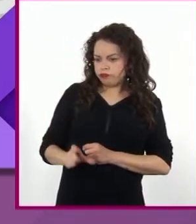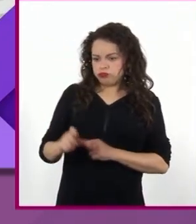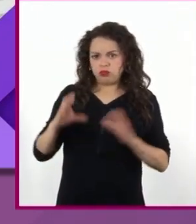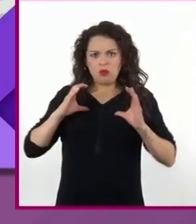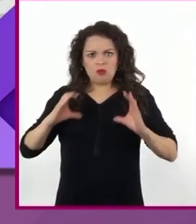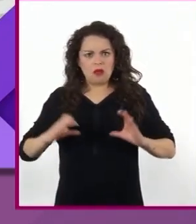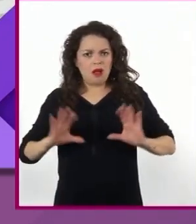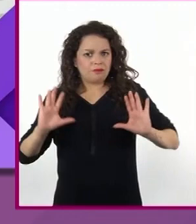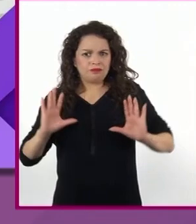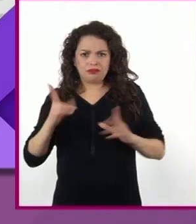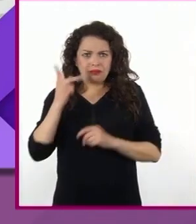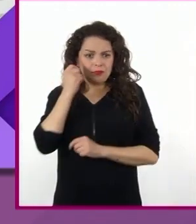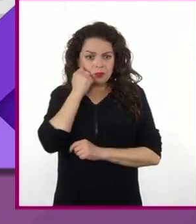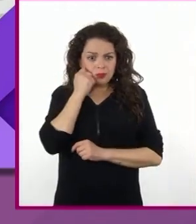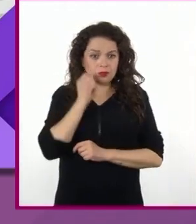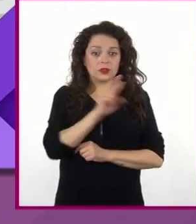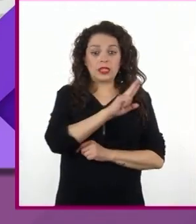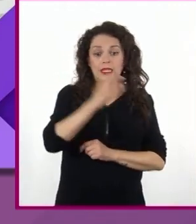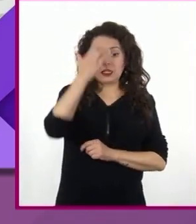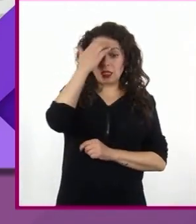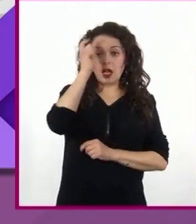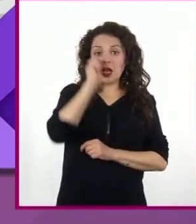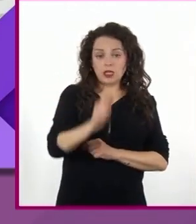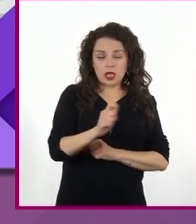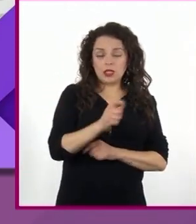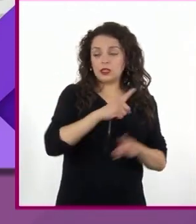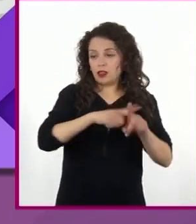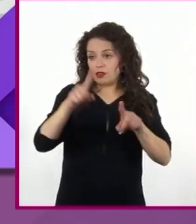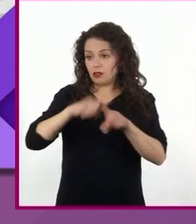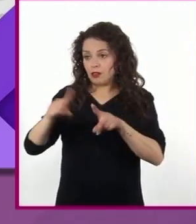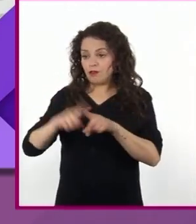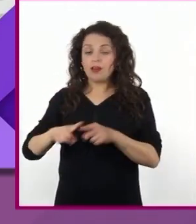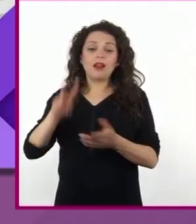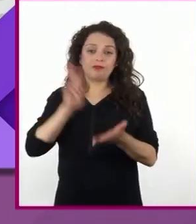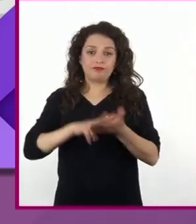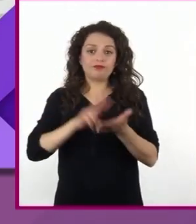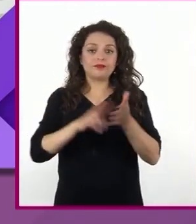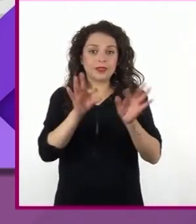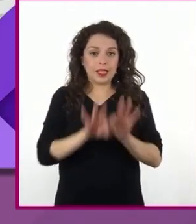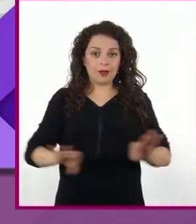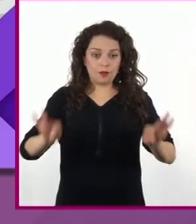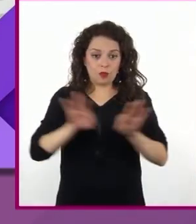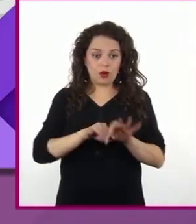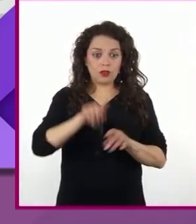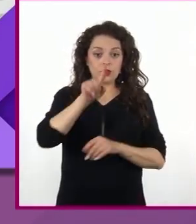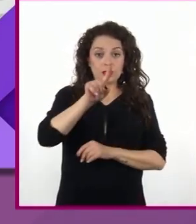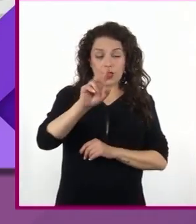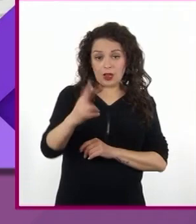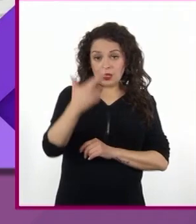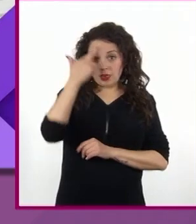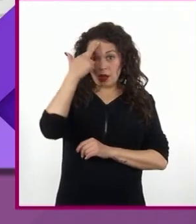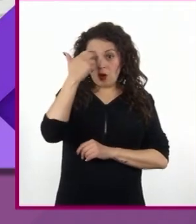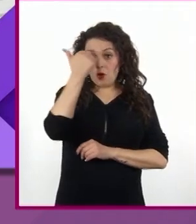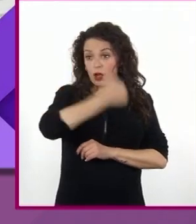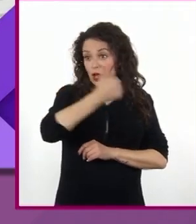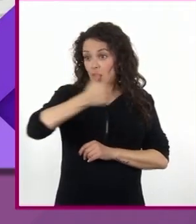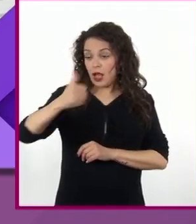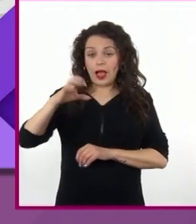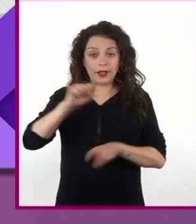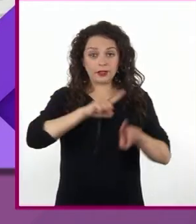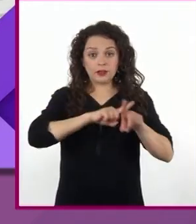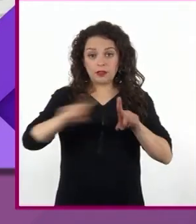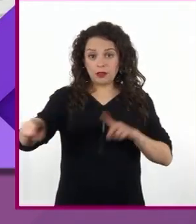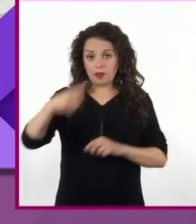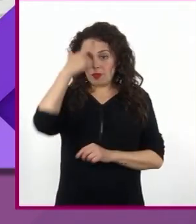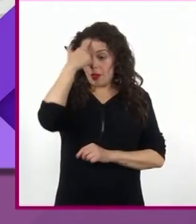Reconocer y valorar las diferencias. Recuerden que todas y todos somos diferentes, comenzando por nuestros rasgos físicos